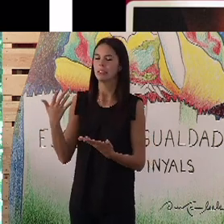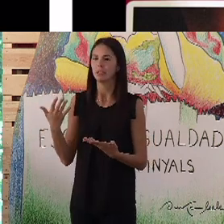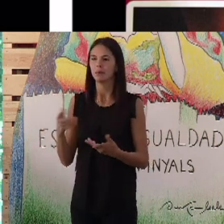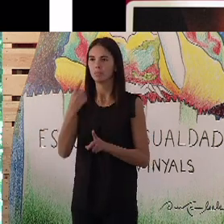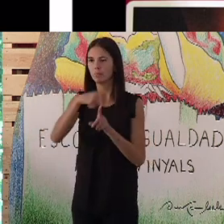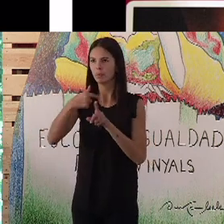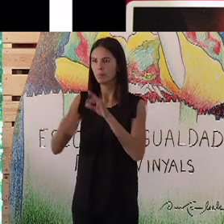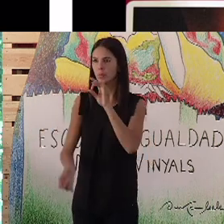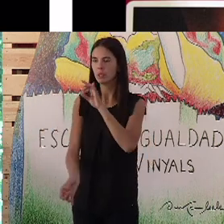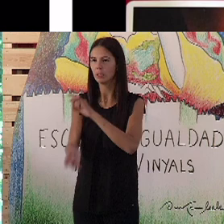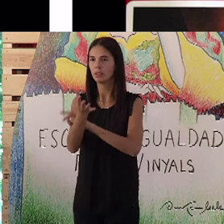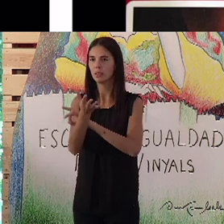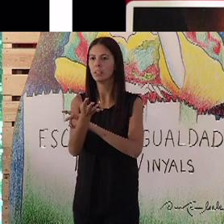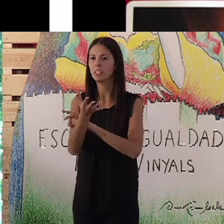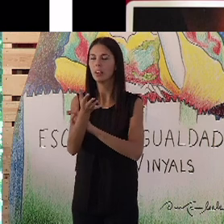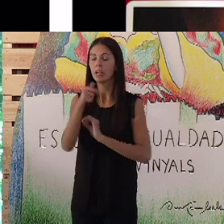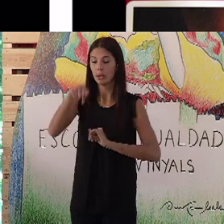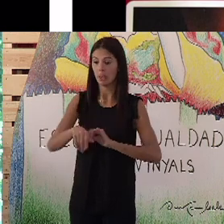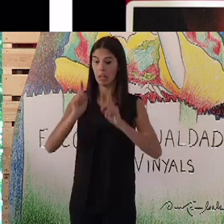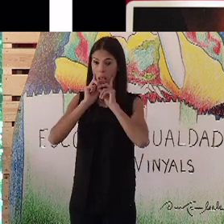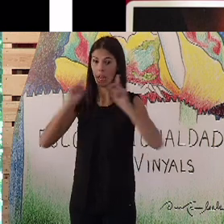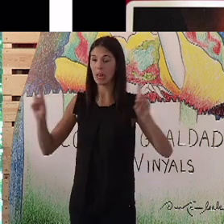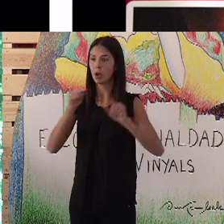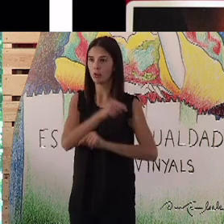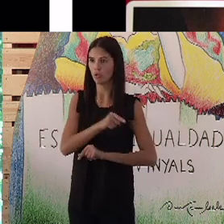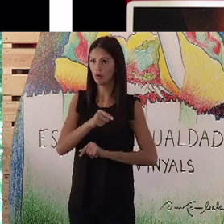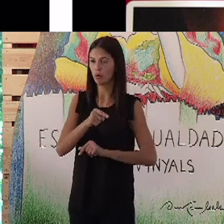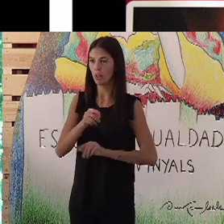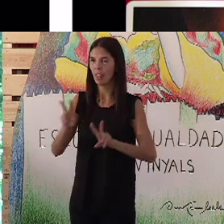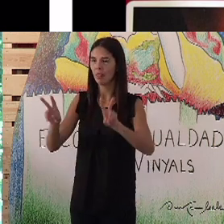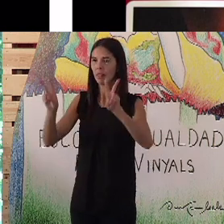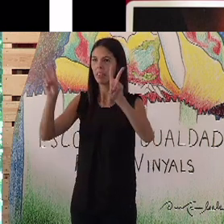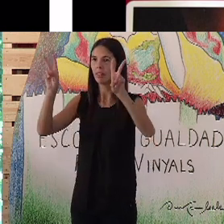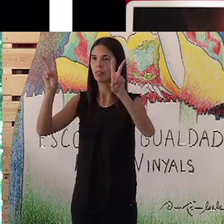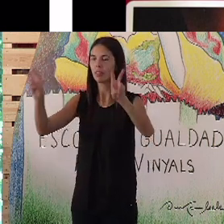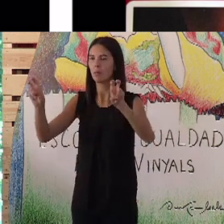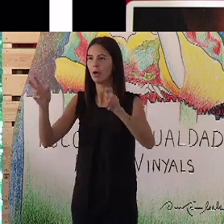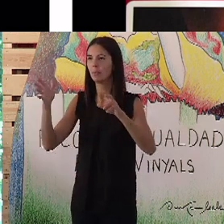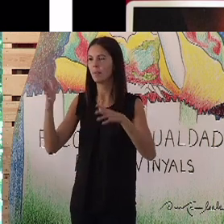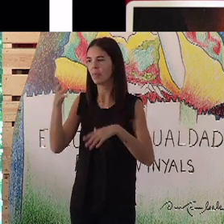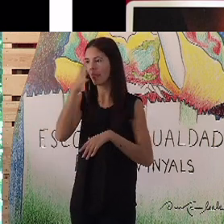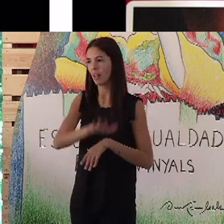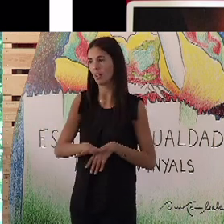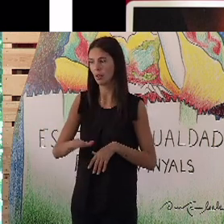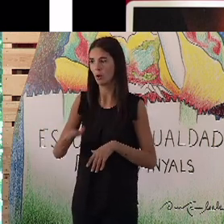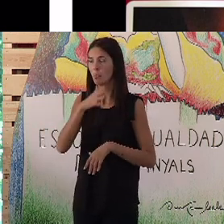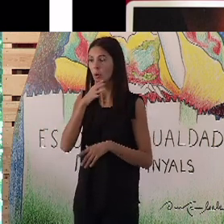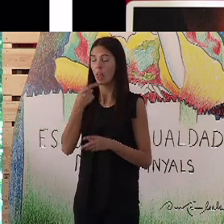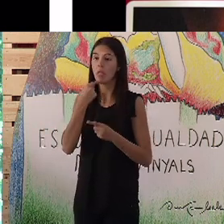sucede con moito, que sucede particularmente neste caso de delitos, porque sabedes que na criminoloxía feminista se constata que as